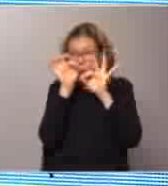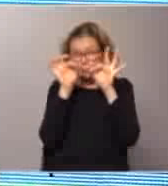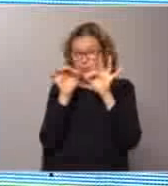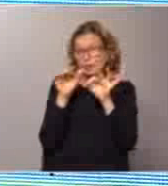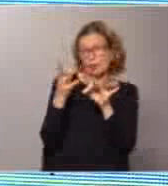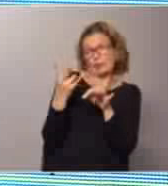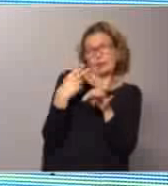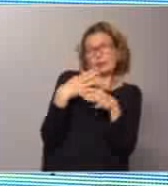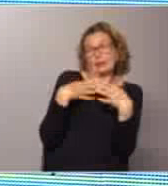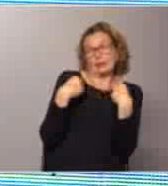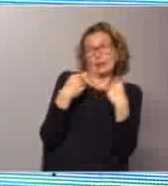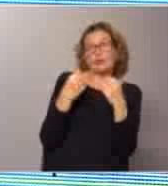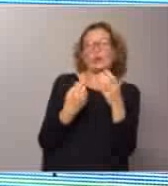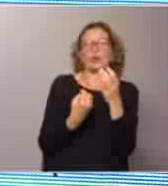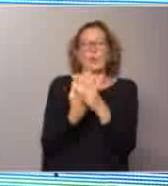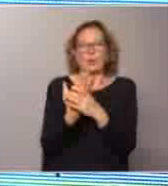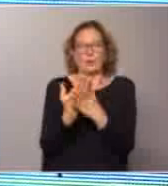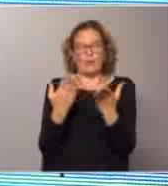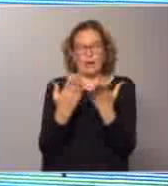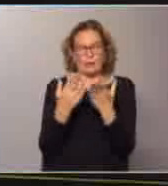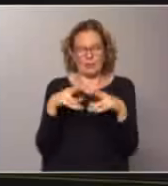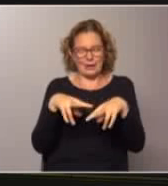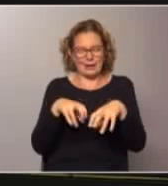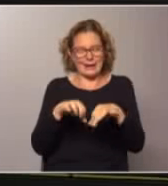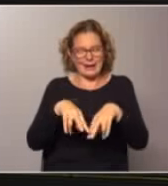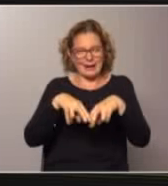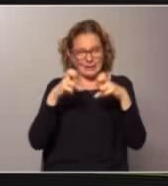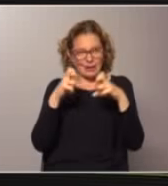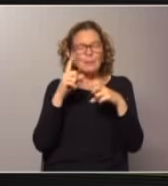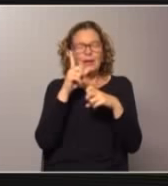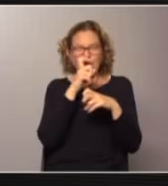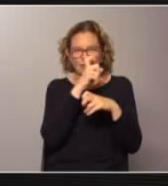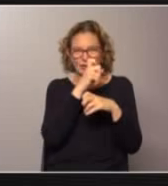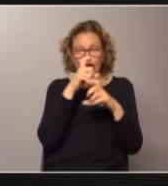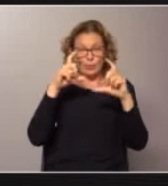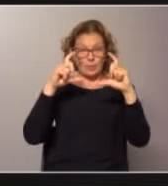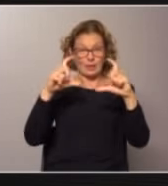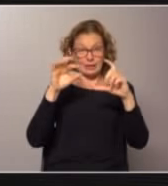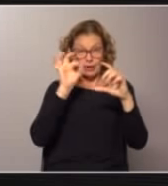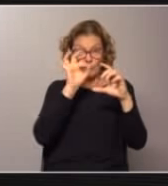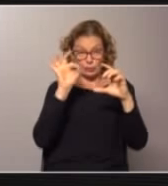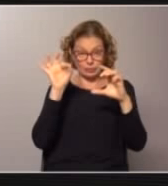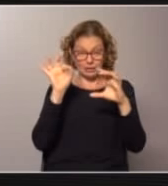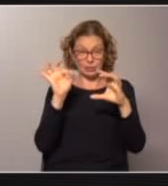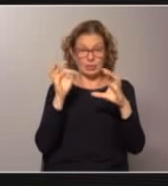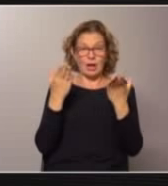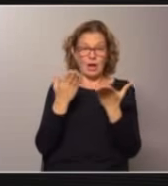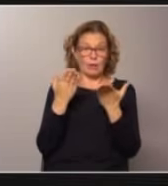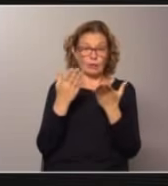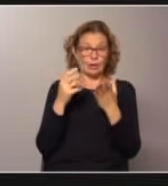estos modelos nuevos que se están usando ahora permite analizar material que es más complejo en vez de ser imágenes y puntitos son